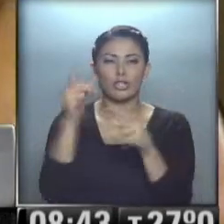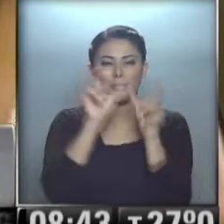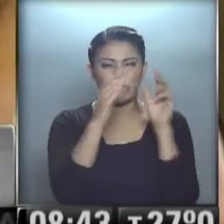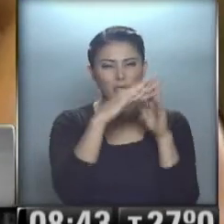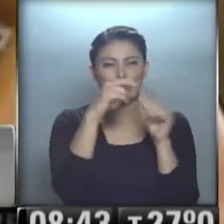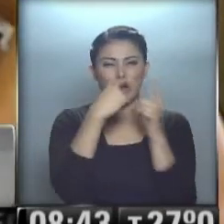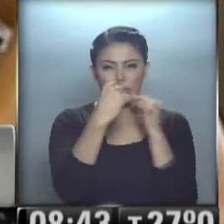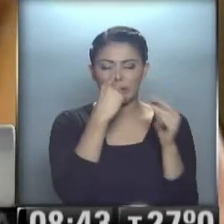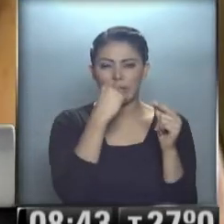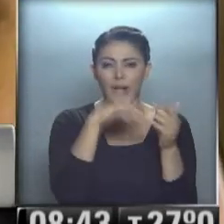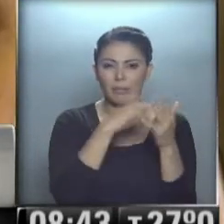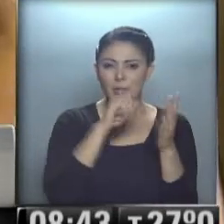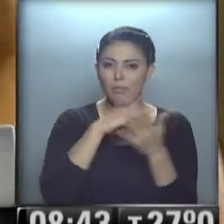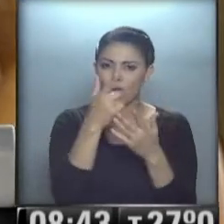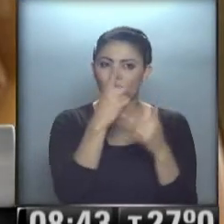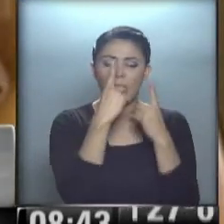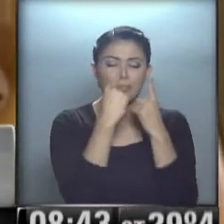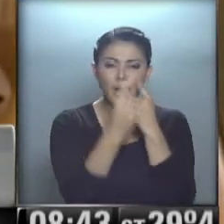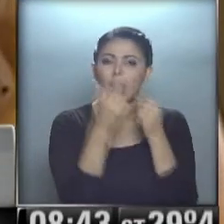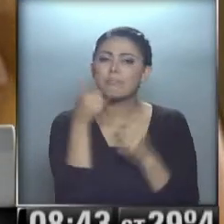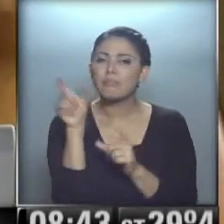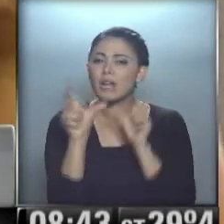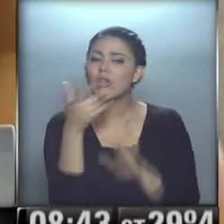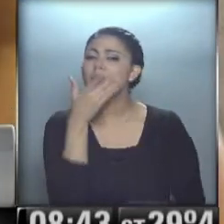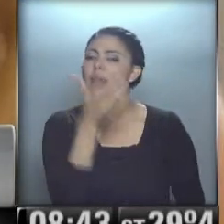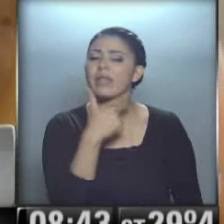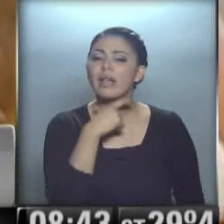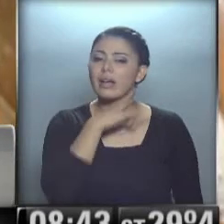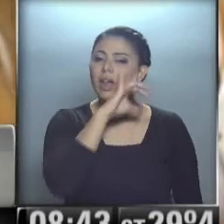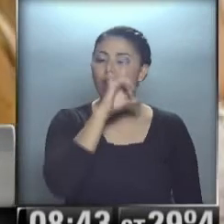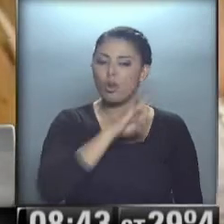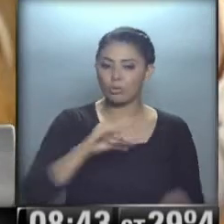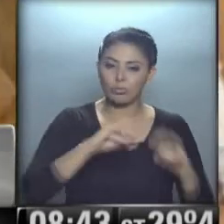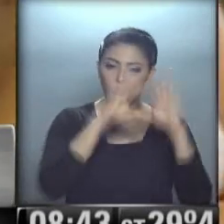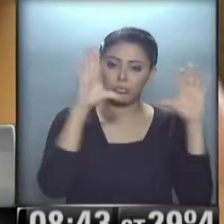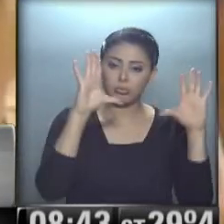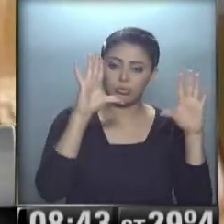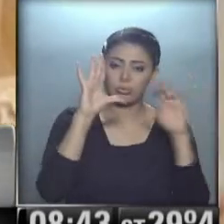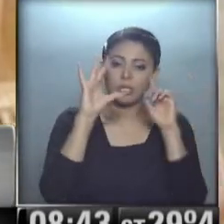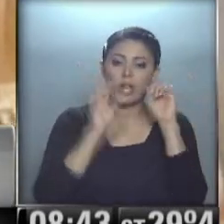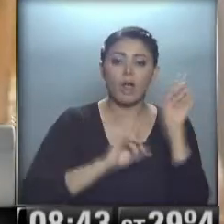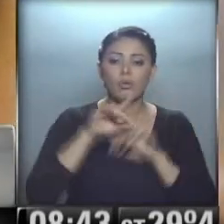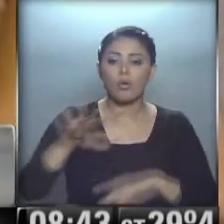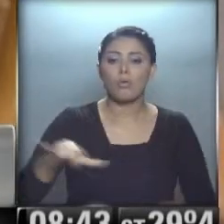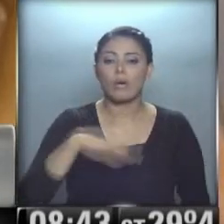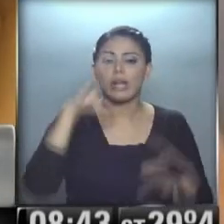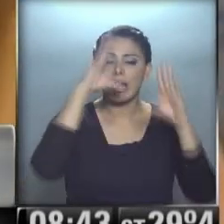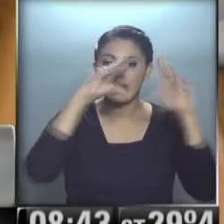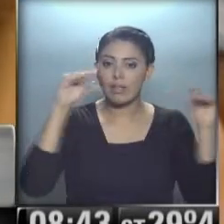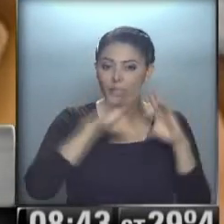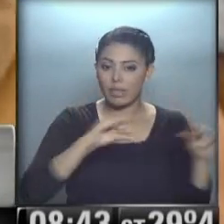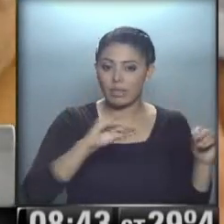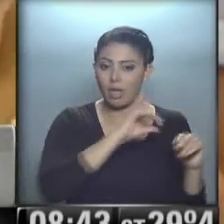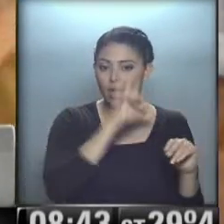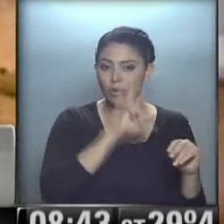y en el Gran Buenos Aires, de gente que reclama la vuelta de la energía eléctrica, en algunos casos que ha pasado la Navidad sin energía